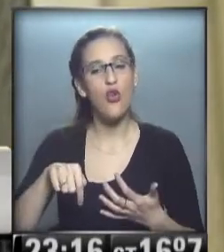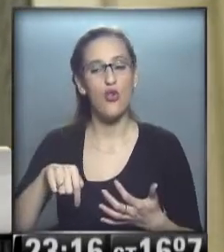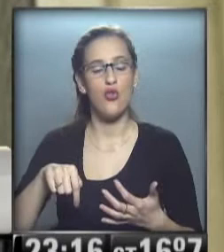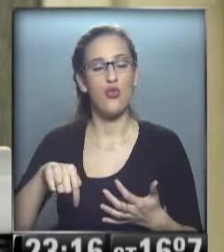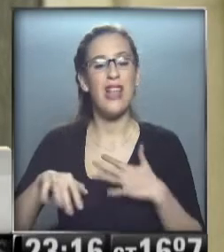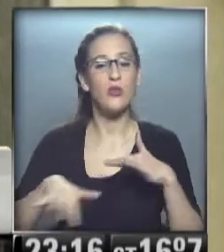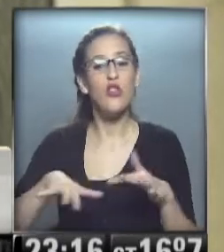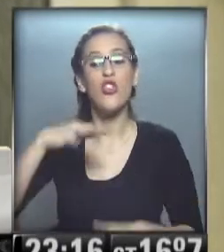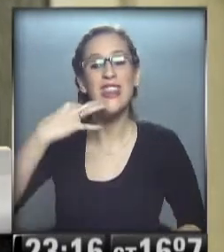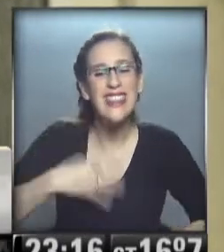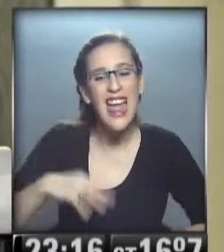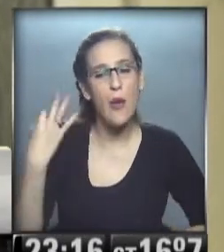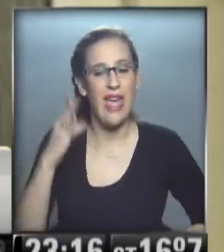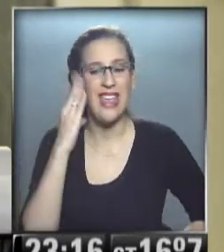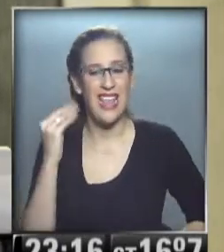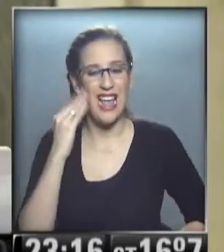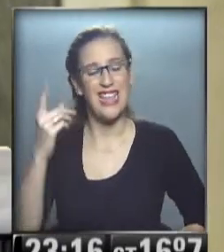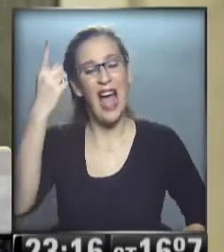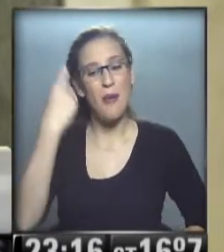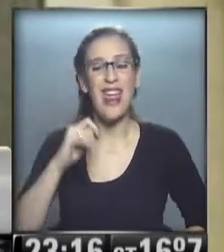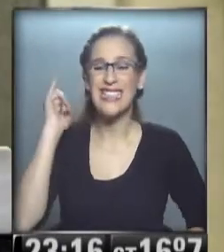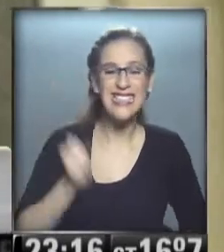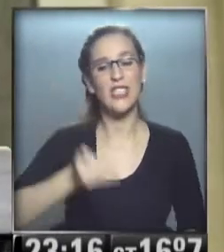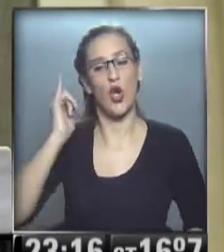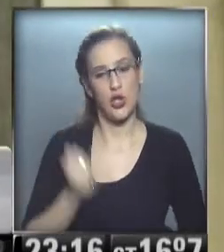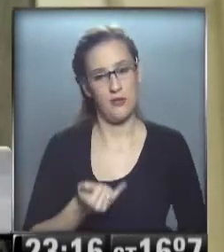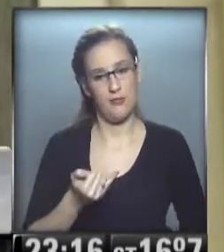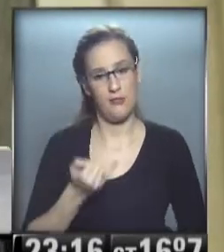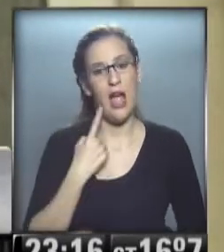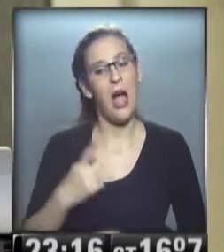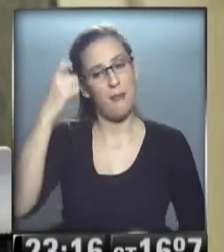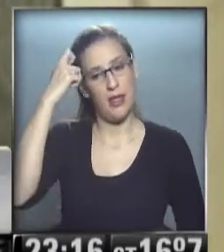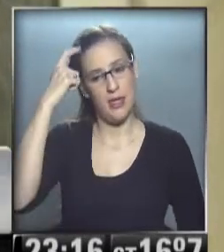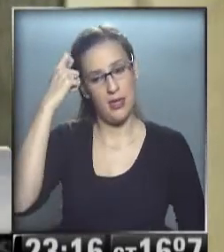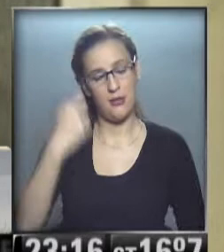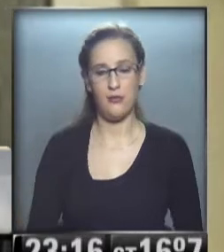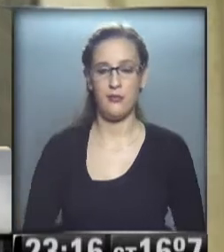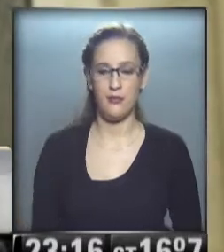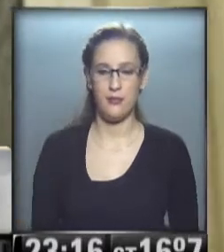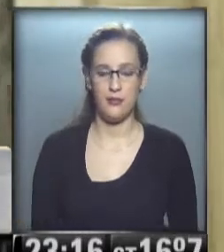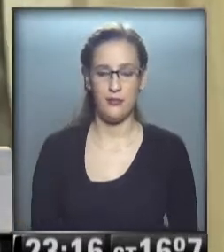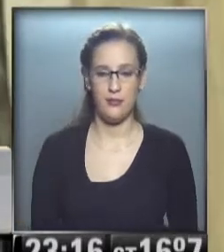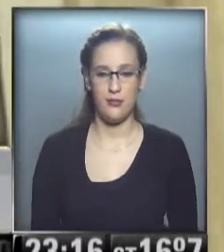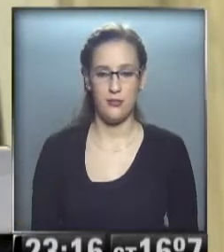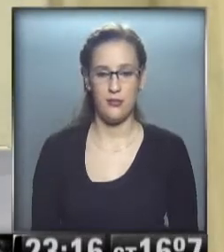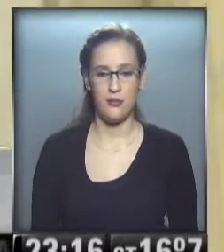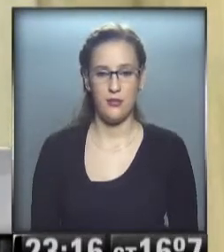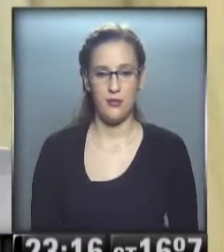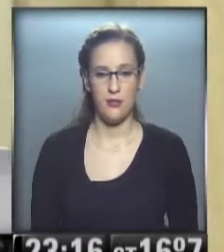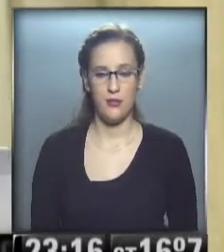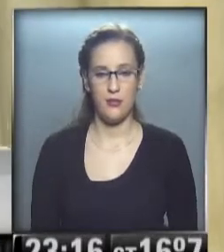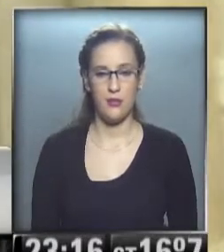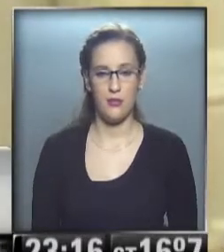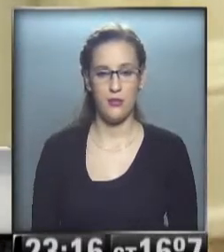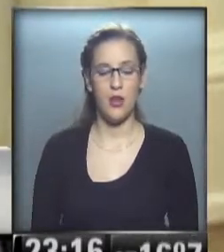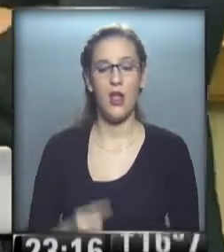aprender inglés sí o sí. And we live in a time where we need to learn English, yes or yes. Y ustedes